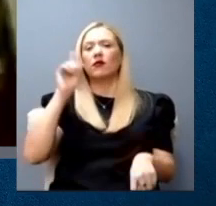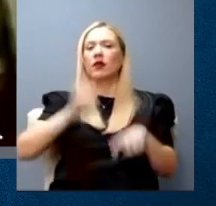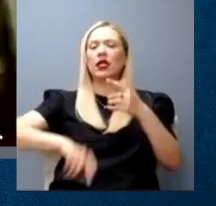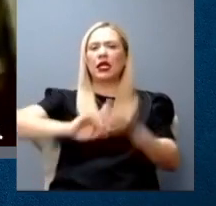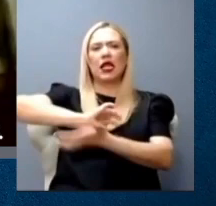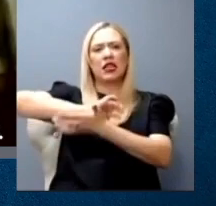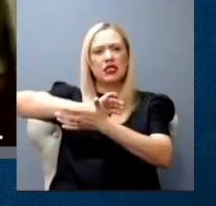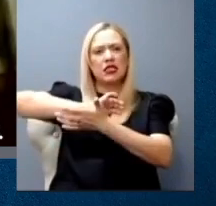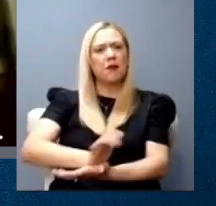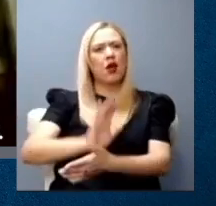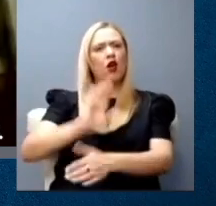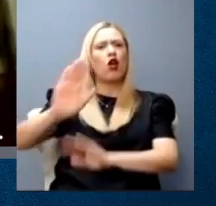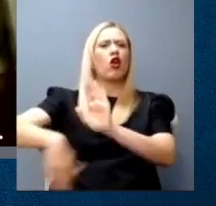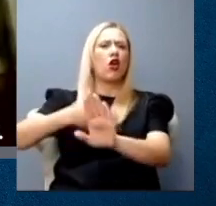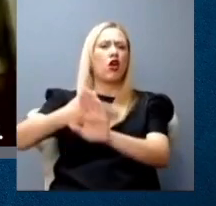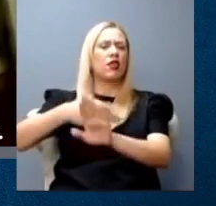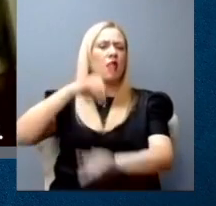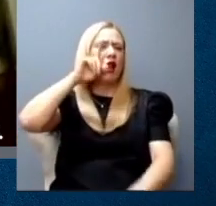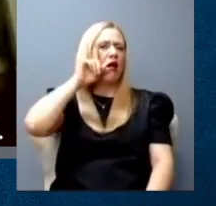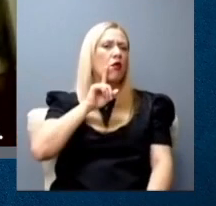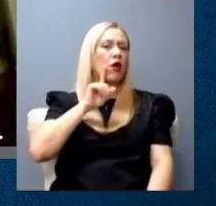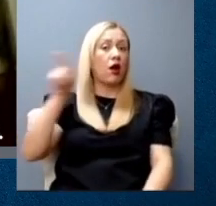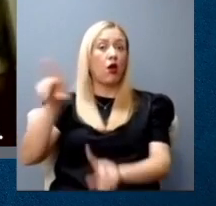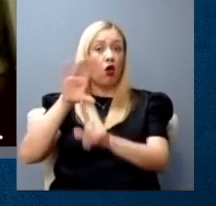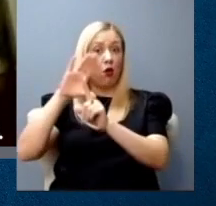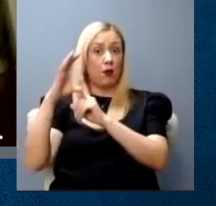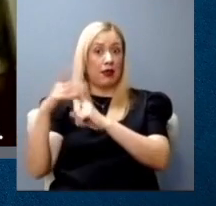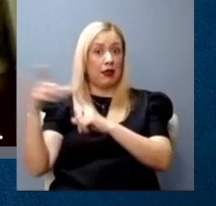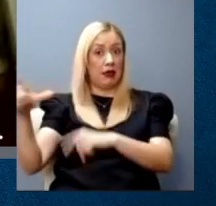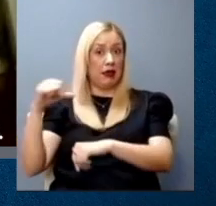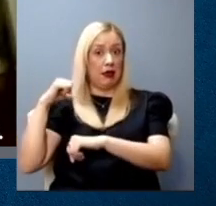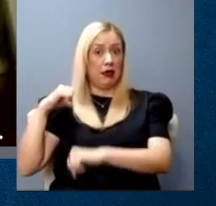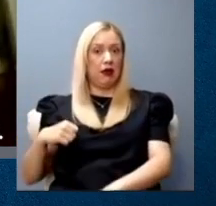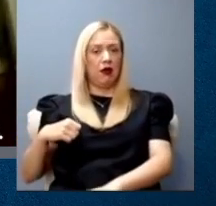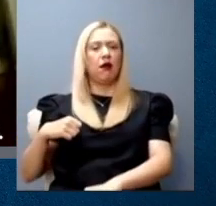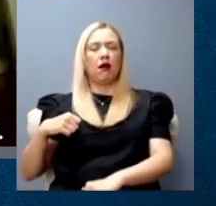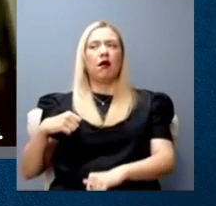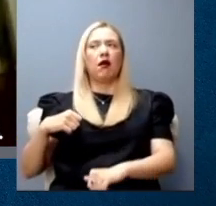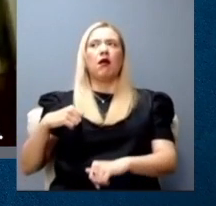contra la mujer. El comité de ese nombre ha